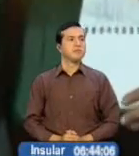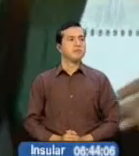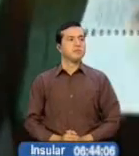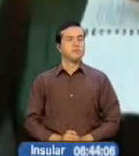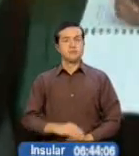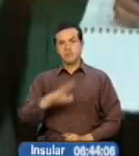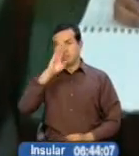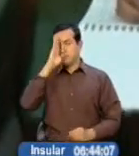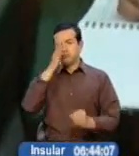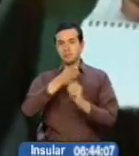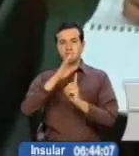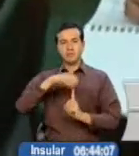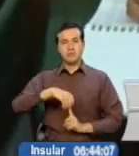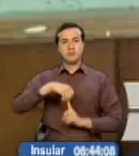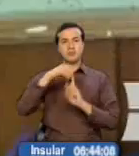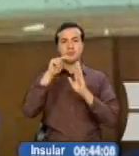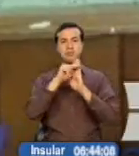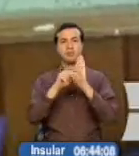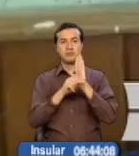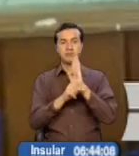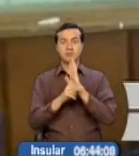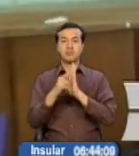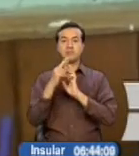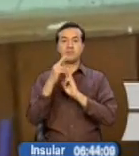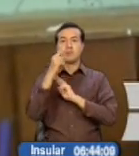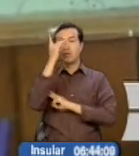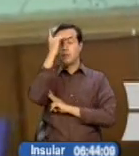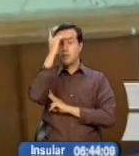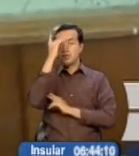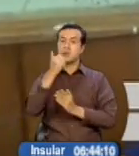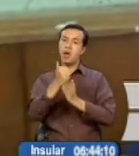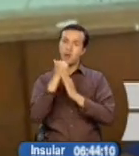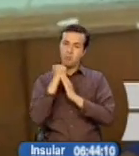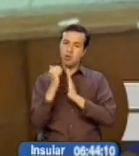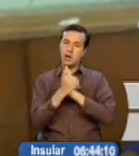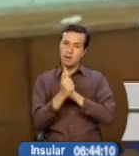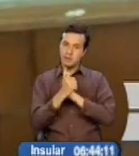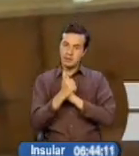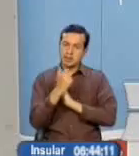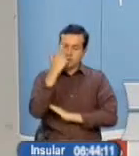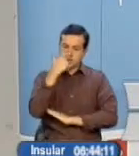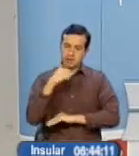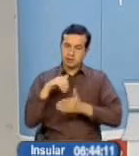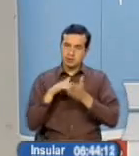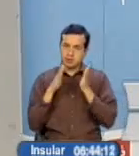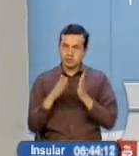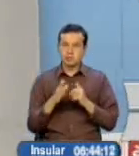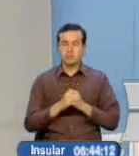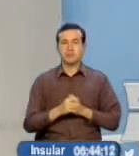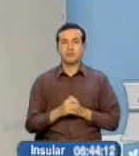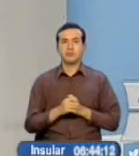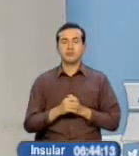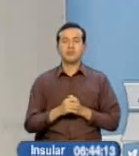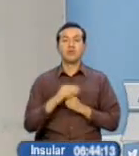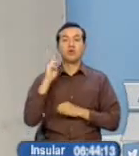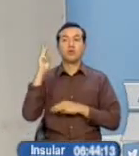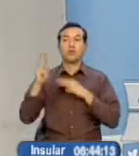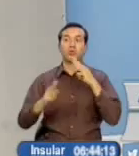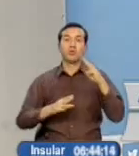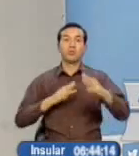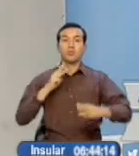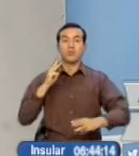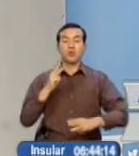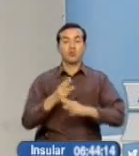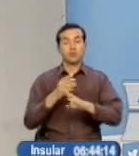El objetivo principal de esta normativa es que la tarea contribuya a las metas de aprendizaje del estudiante. Hay una tendencia mundial y